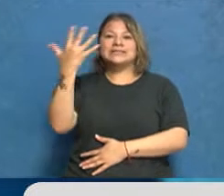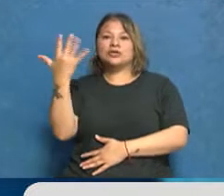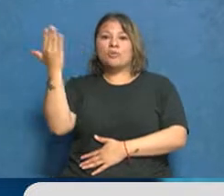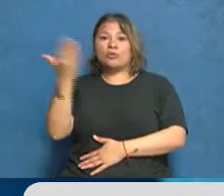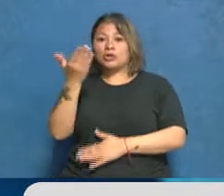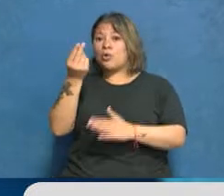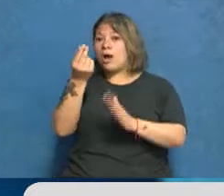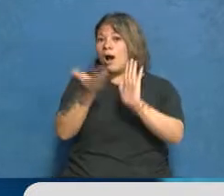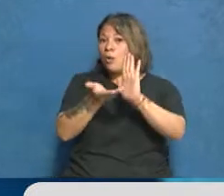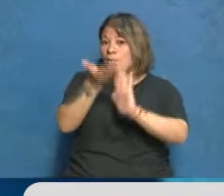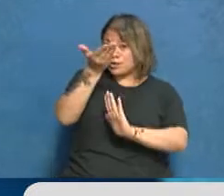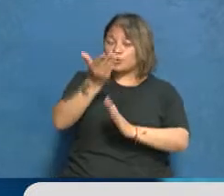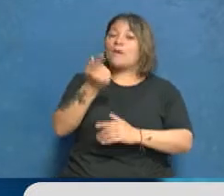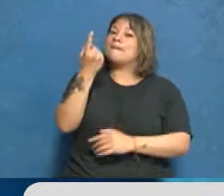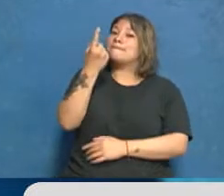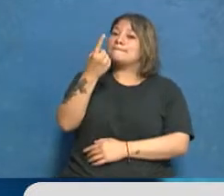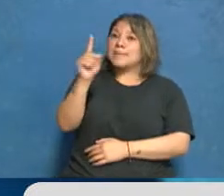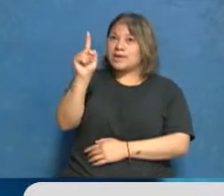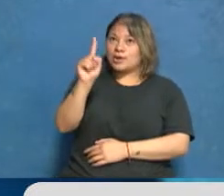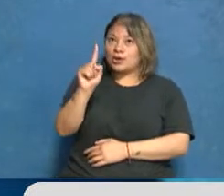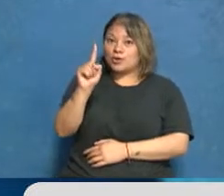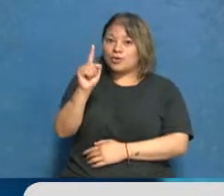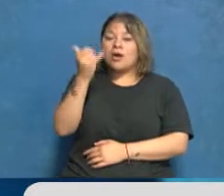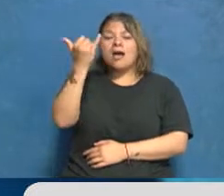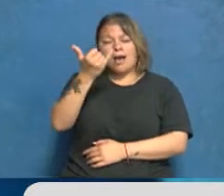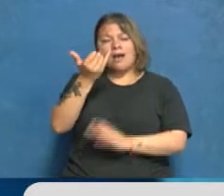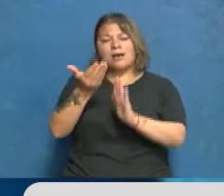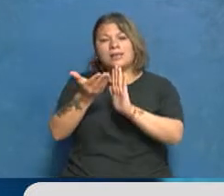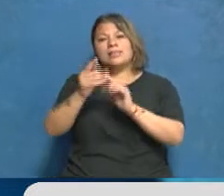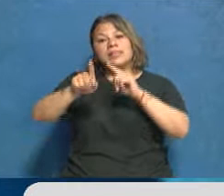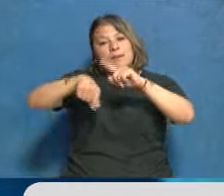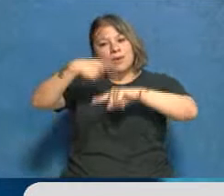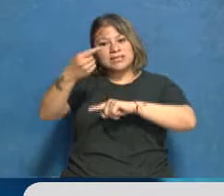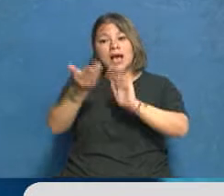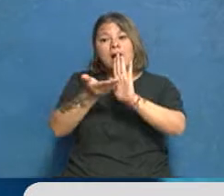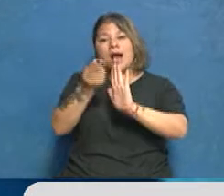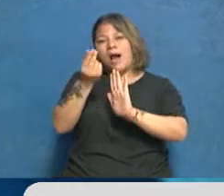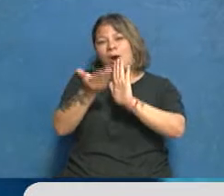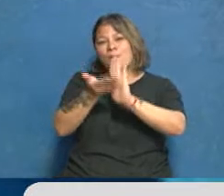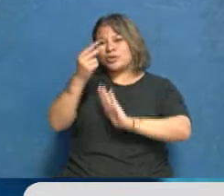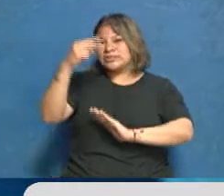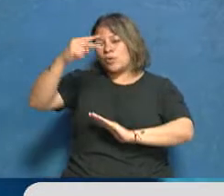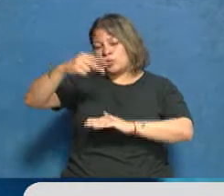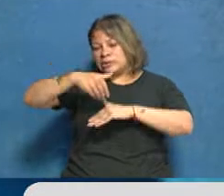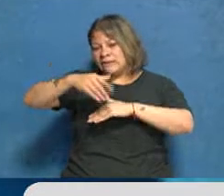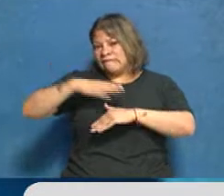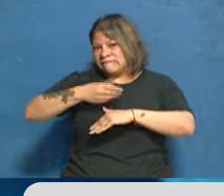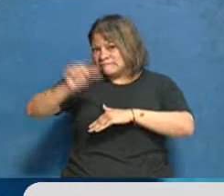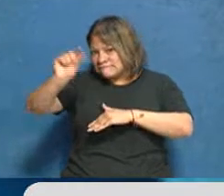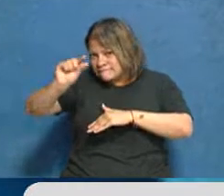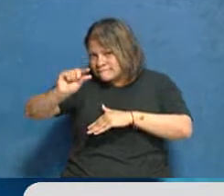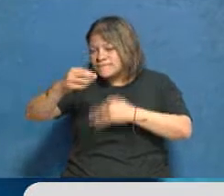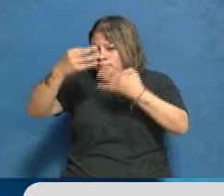35,5% de aumento, pero habrá un segundo aumento dentro de algunos días, específicamente a partir